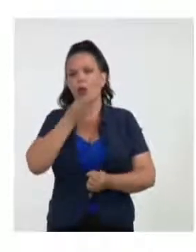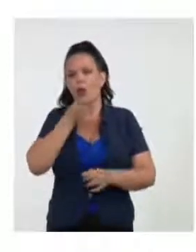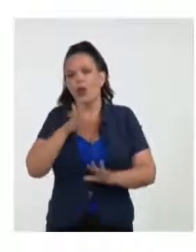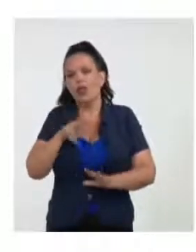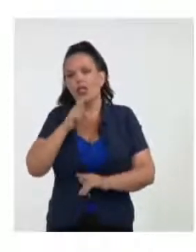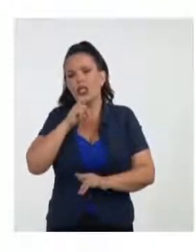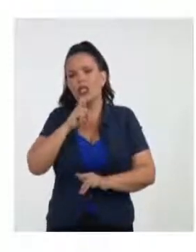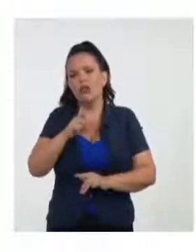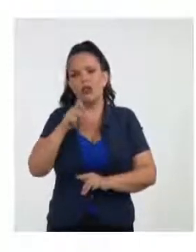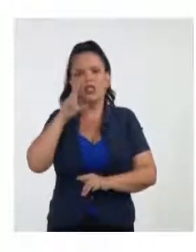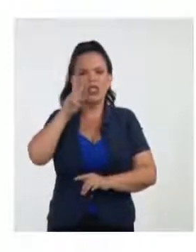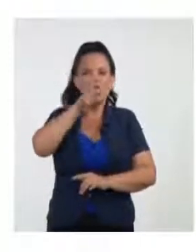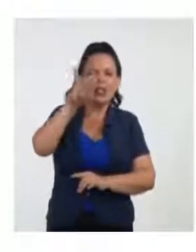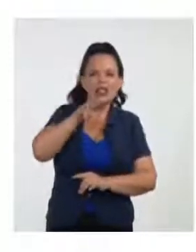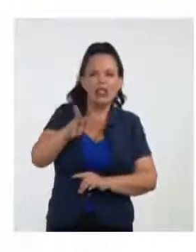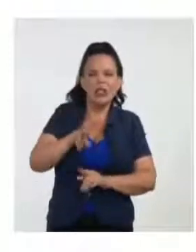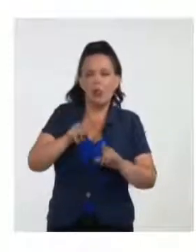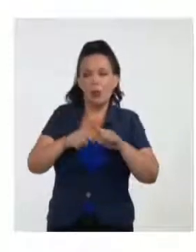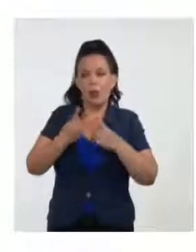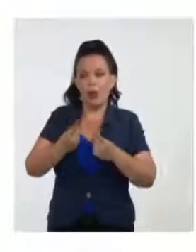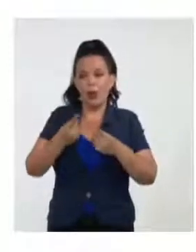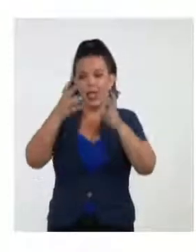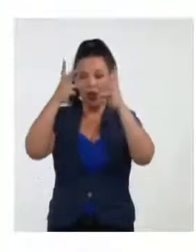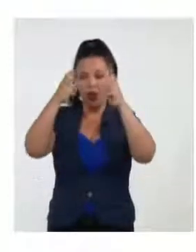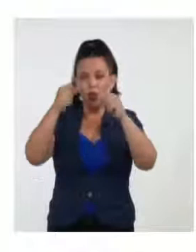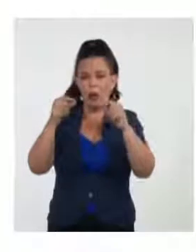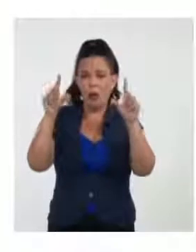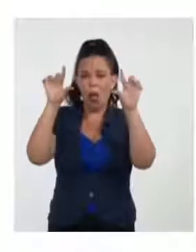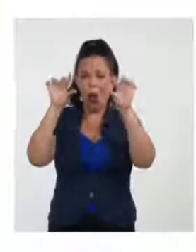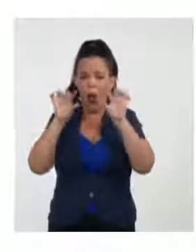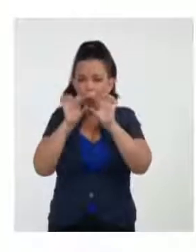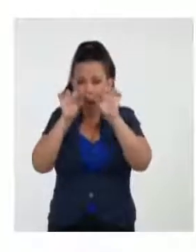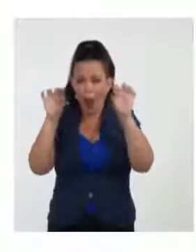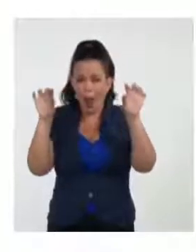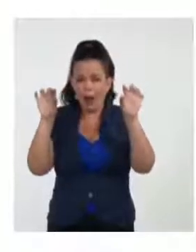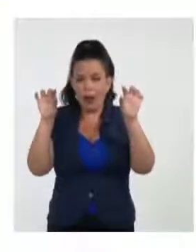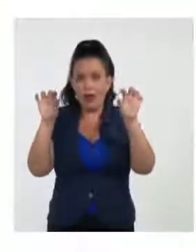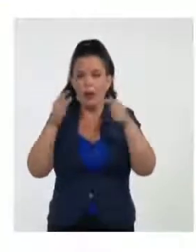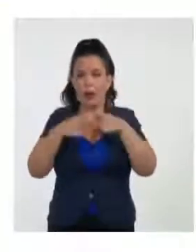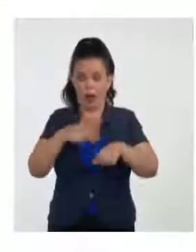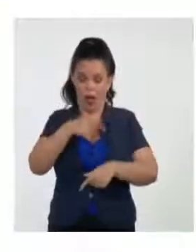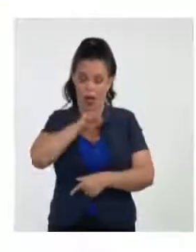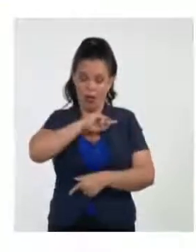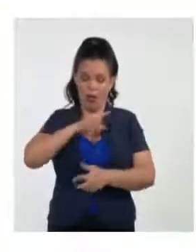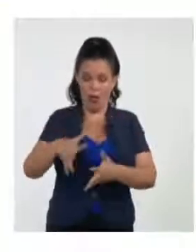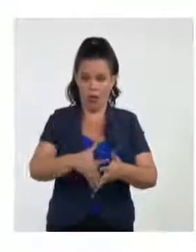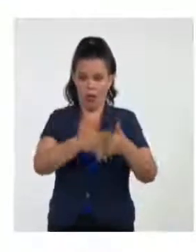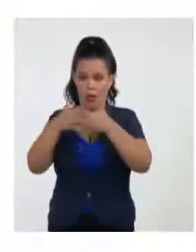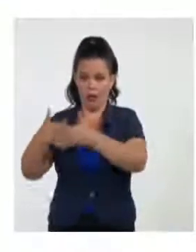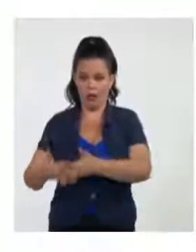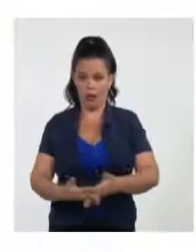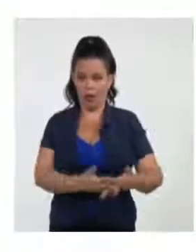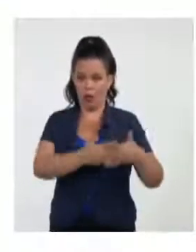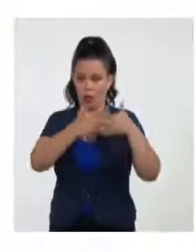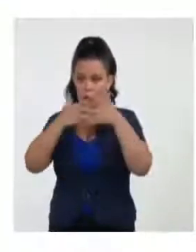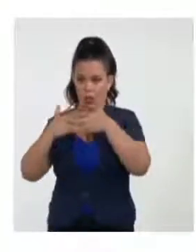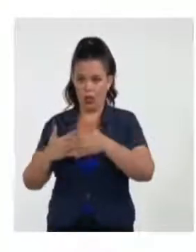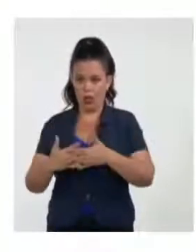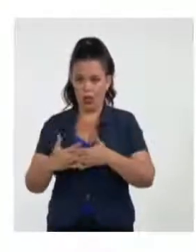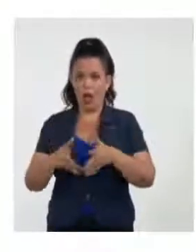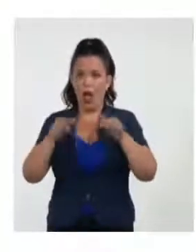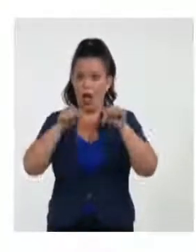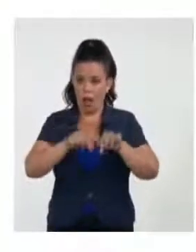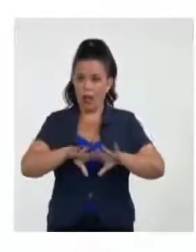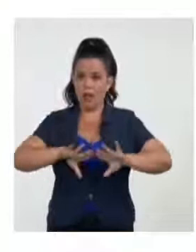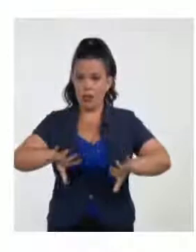letras, en el día de ayer, los Estados Unidos de Norteamérica, que es un país que ha estado vacunando,